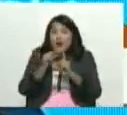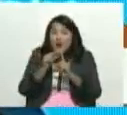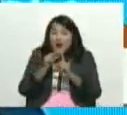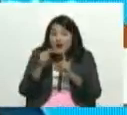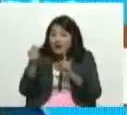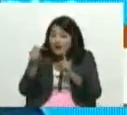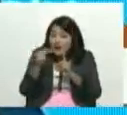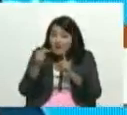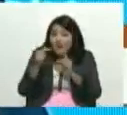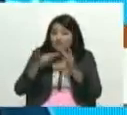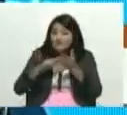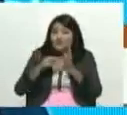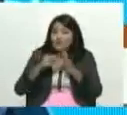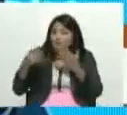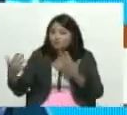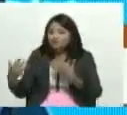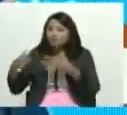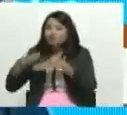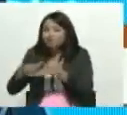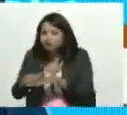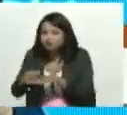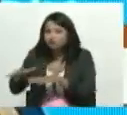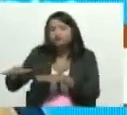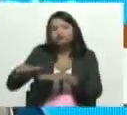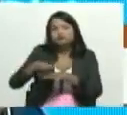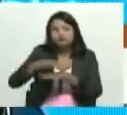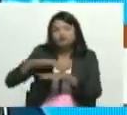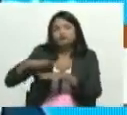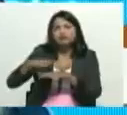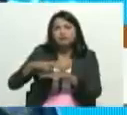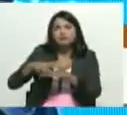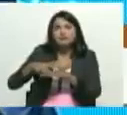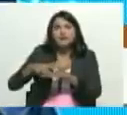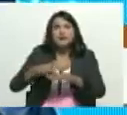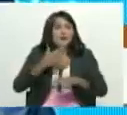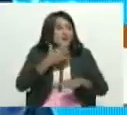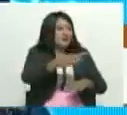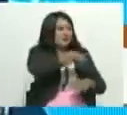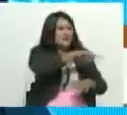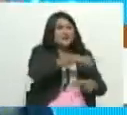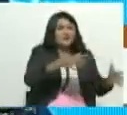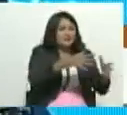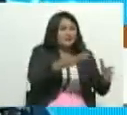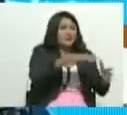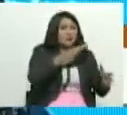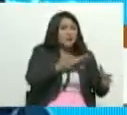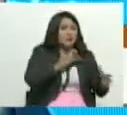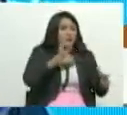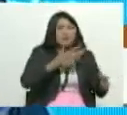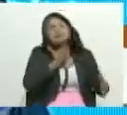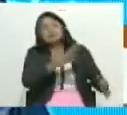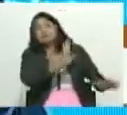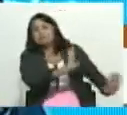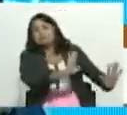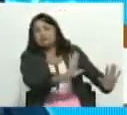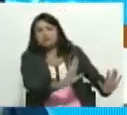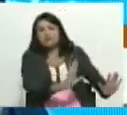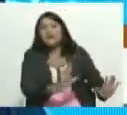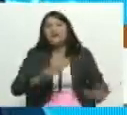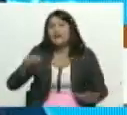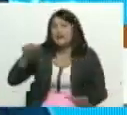nacional cuando nombró el socialismo era como nombrar a la peste ni siquiera la intelectualidad de vanguardia